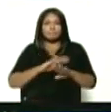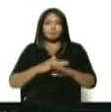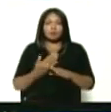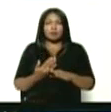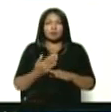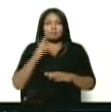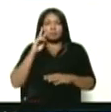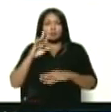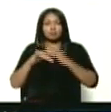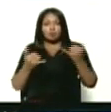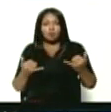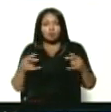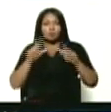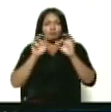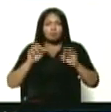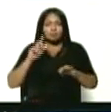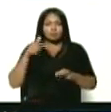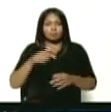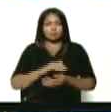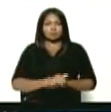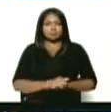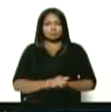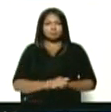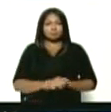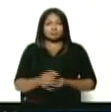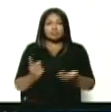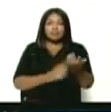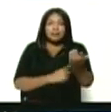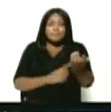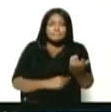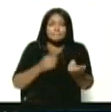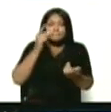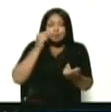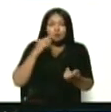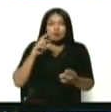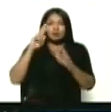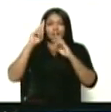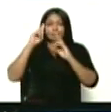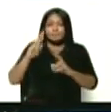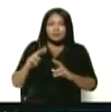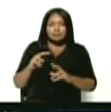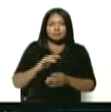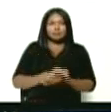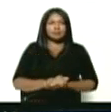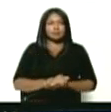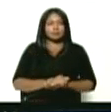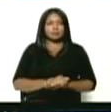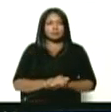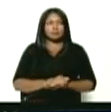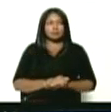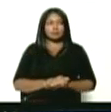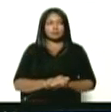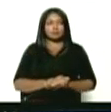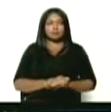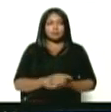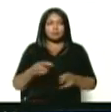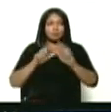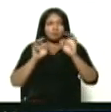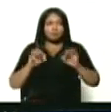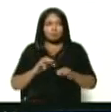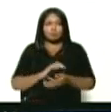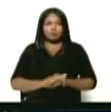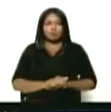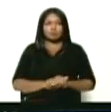al estudiante venezolano que mis hermanos transportistas no respeten el pasaje estudiantil. Entonces, anótalo.